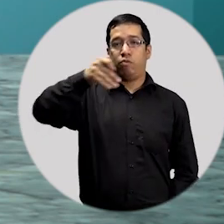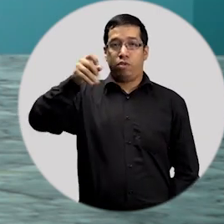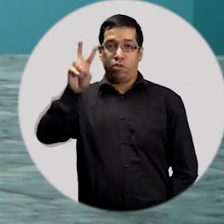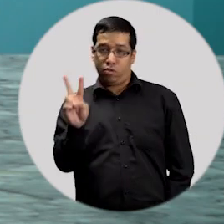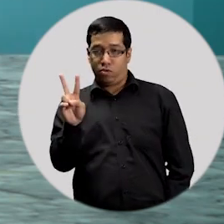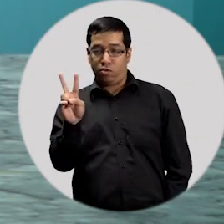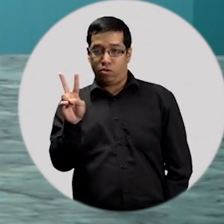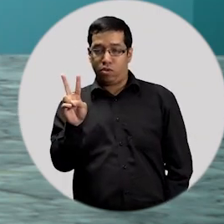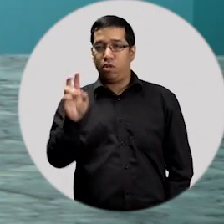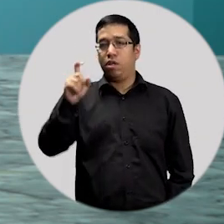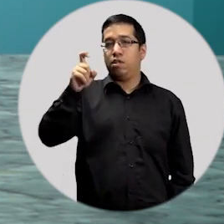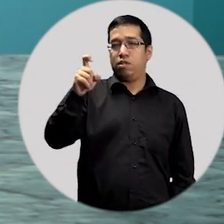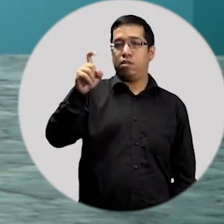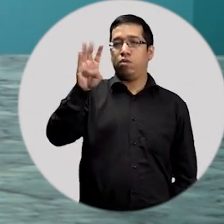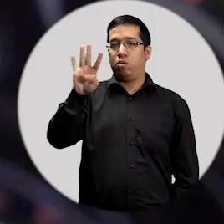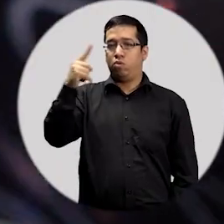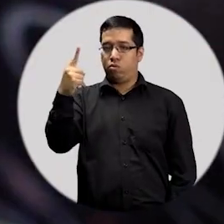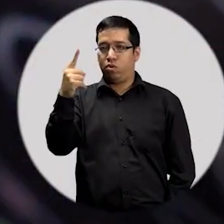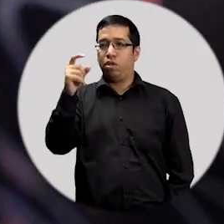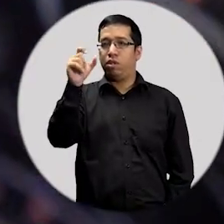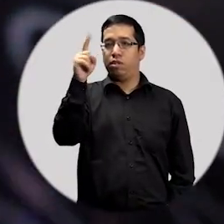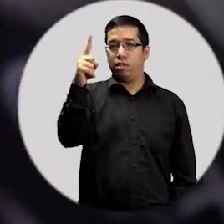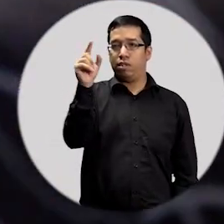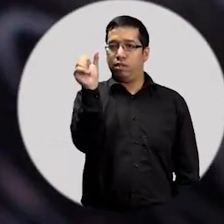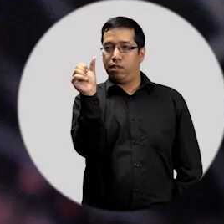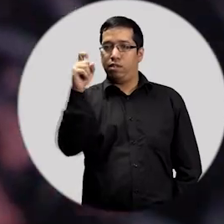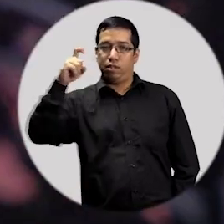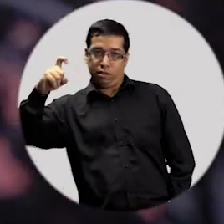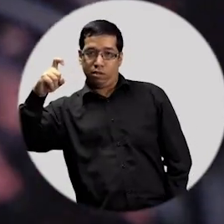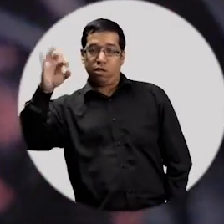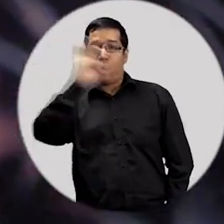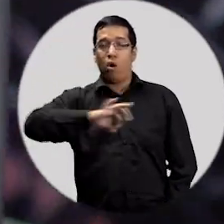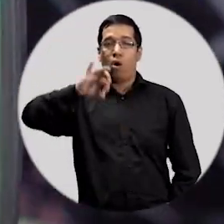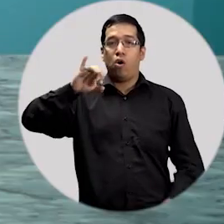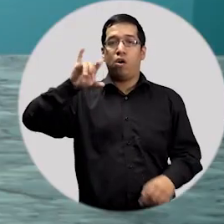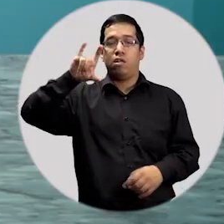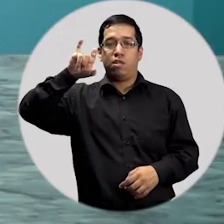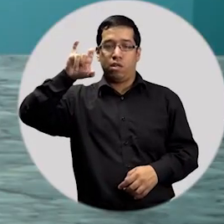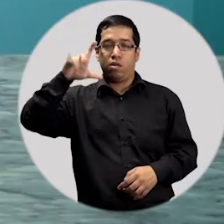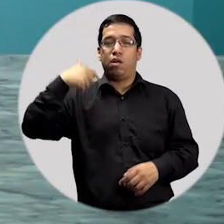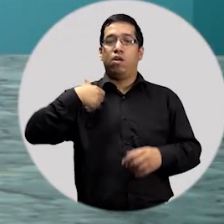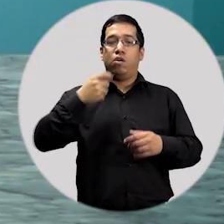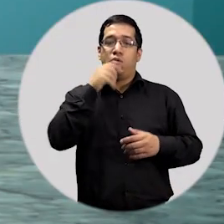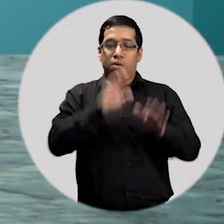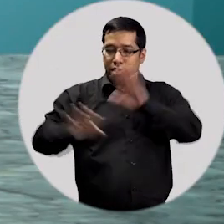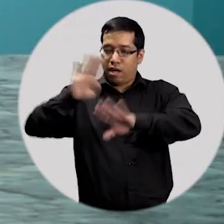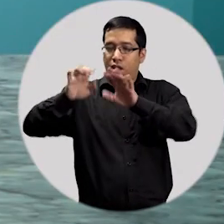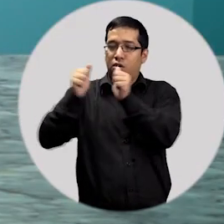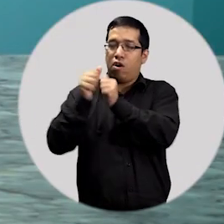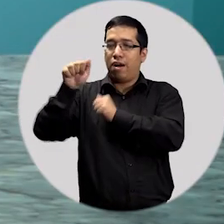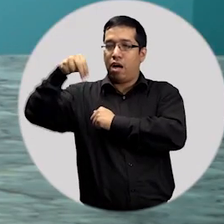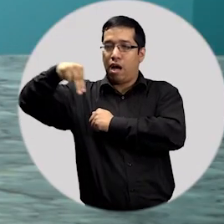tanto al interior como también que esté por acá, y mucho mejor si es en el exterior también. Ya para llegar a este